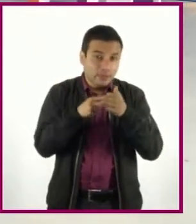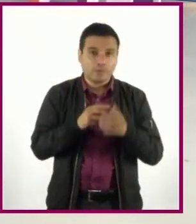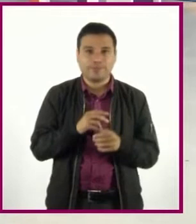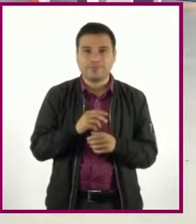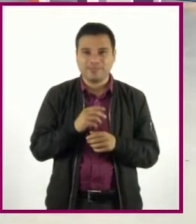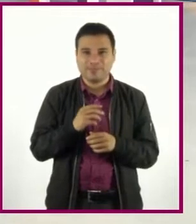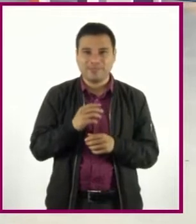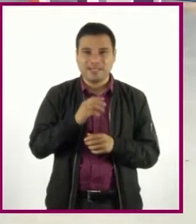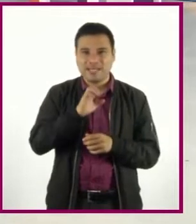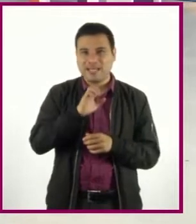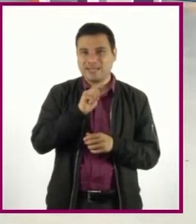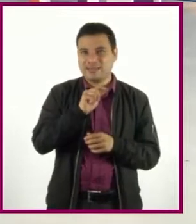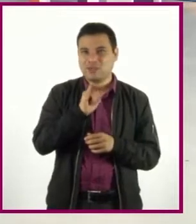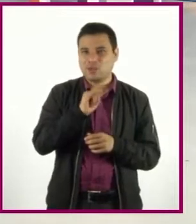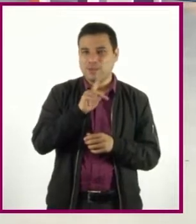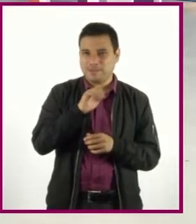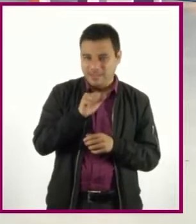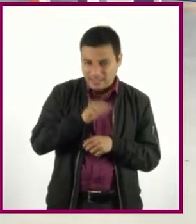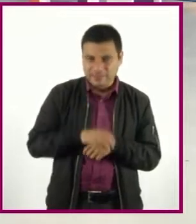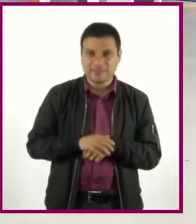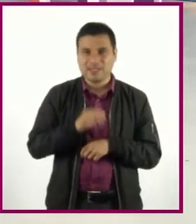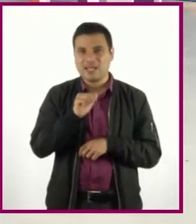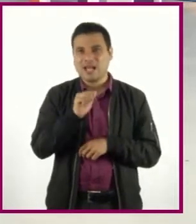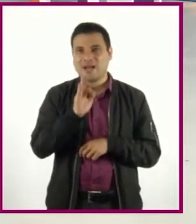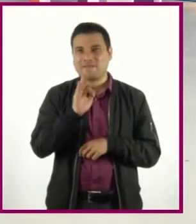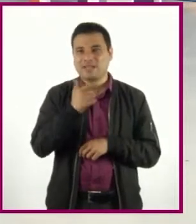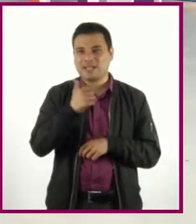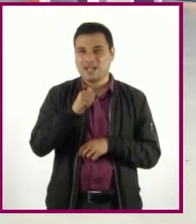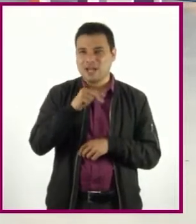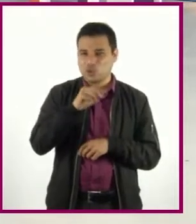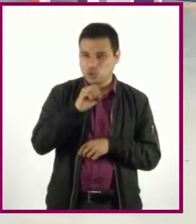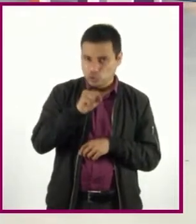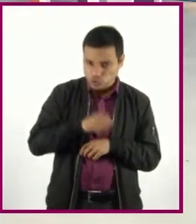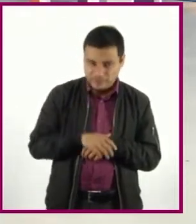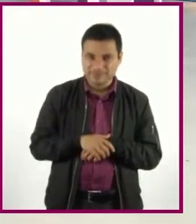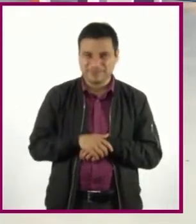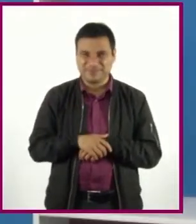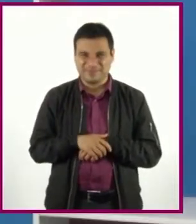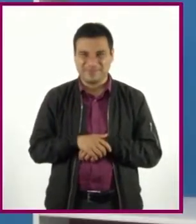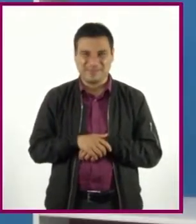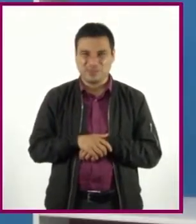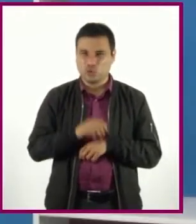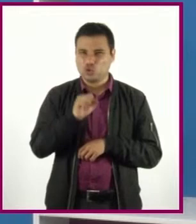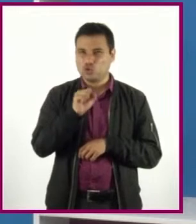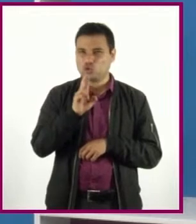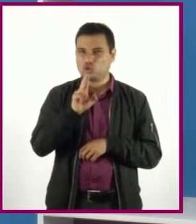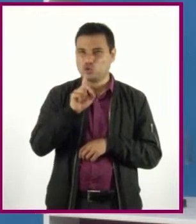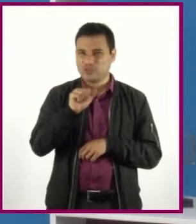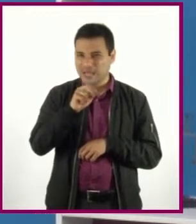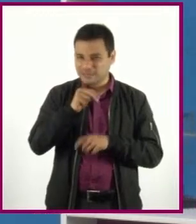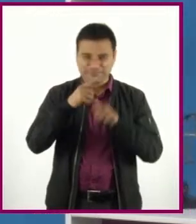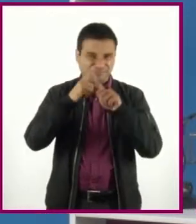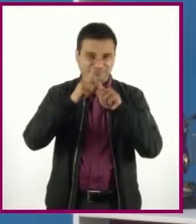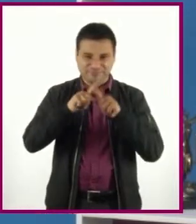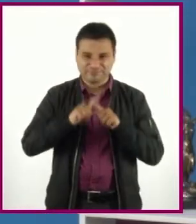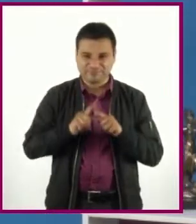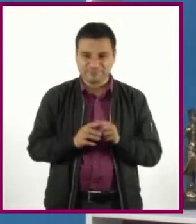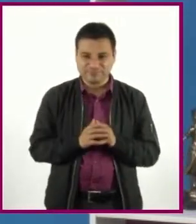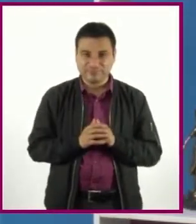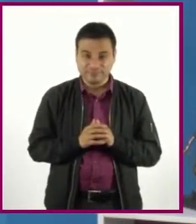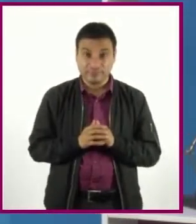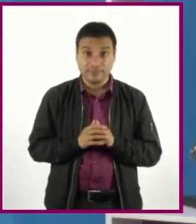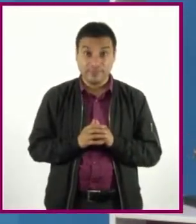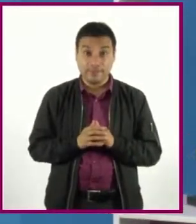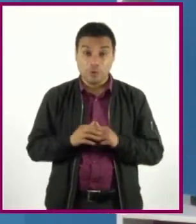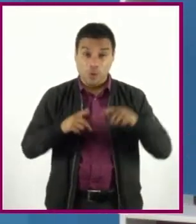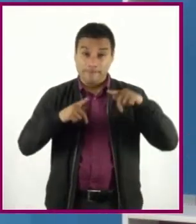etíopes, afganos, sudaneses y de otras partes de África. Sin embargo, el hecho de estar tan cerca del